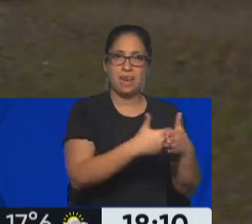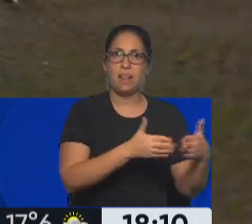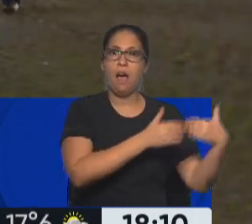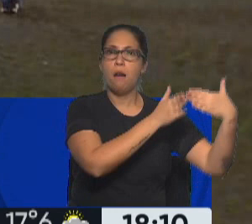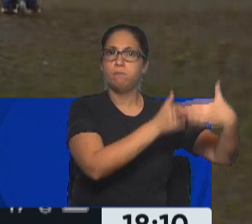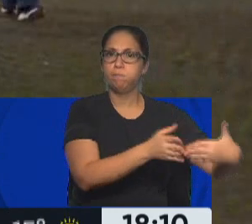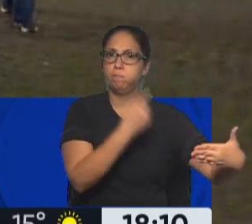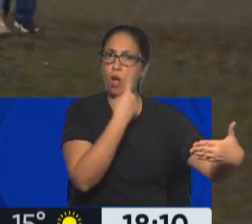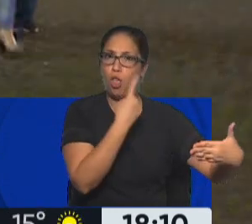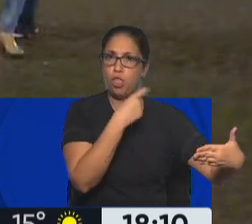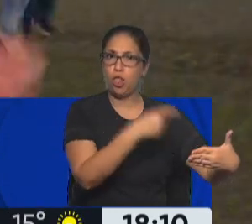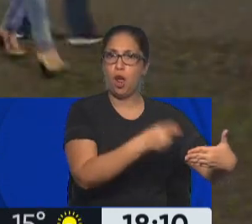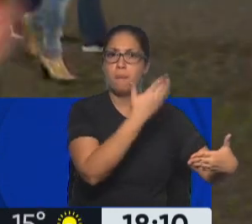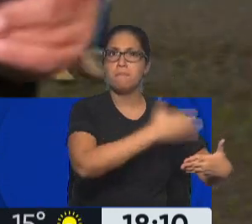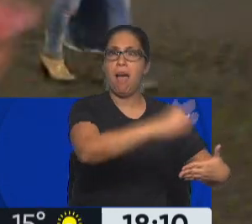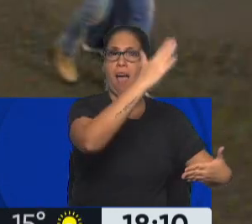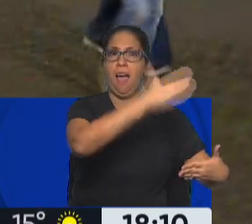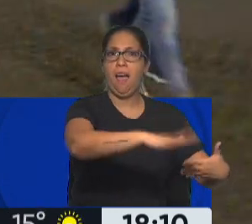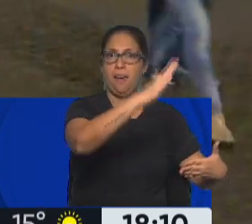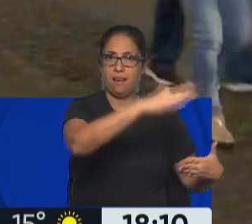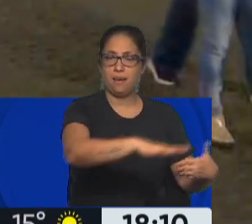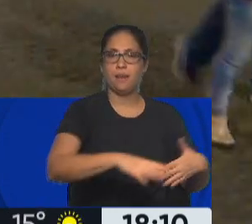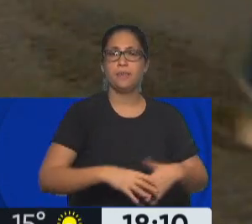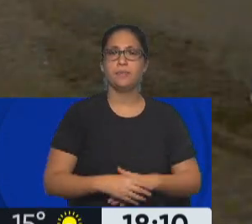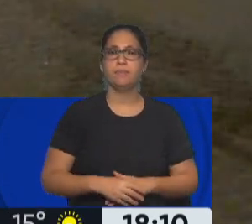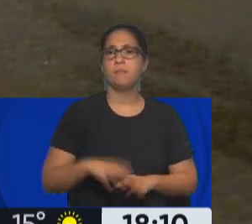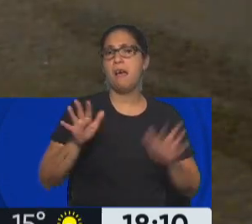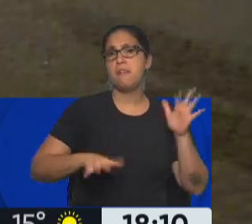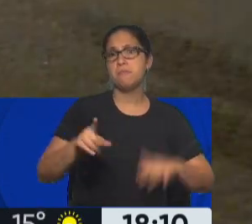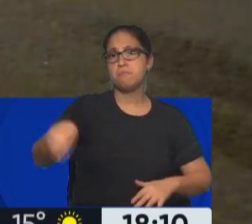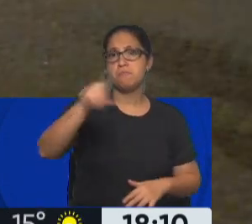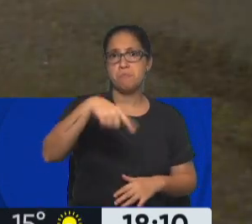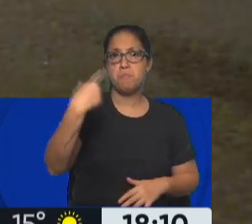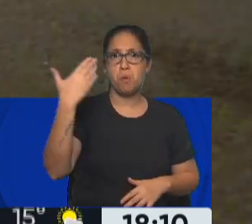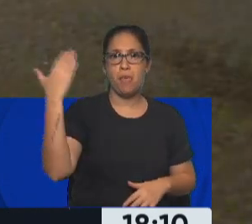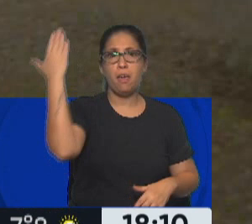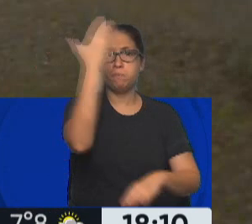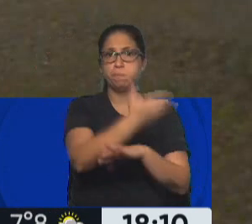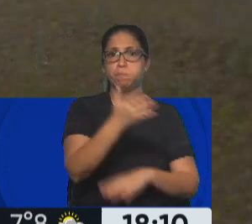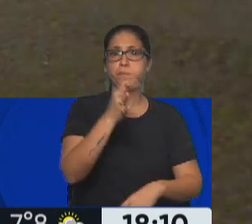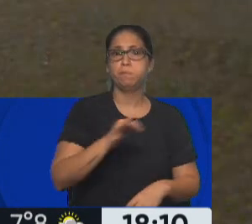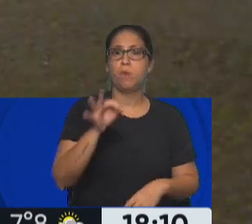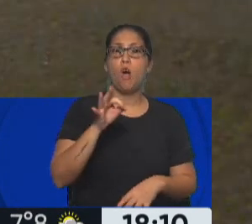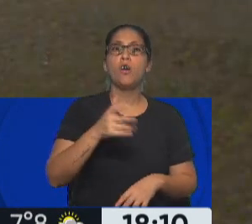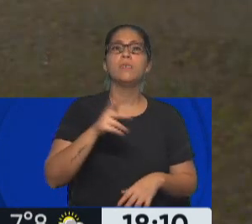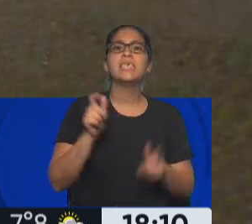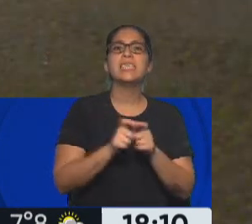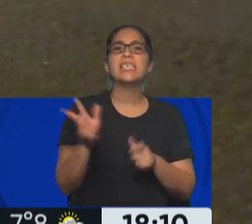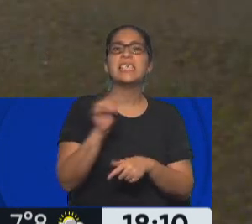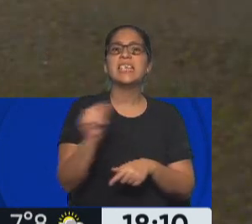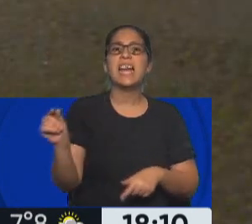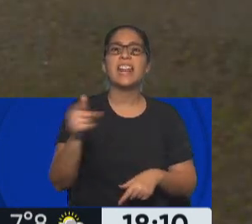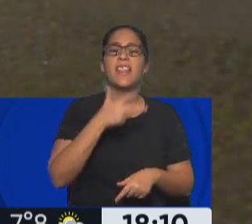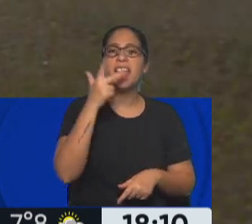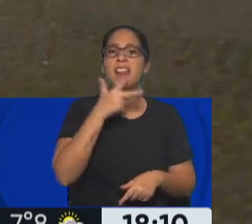el mar, la costa, la playa, que quizás muchos de ustedes han conocido a través de una serie de Netflix muy famosa que es